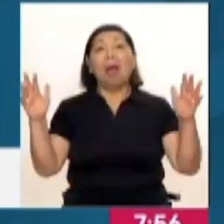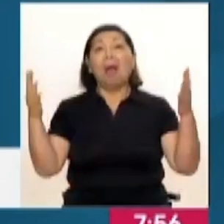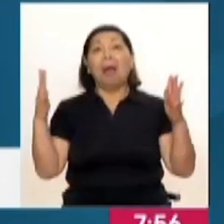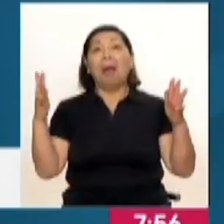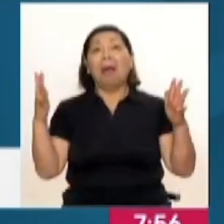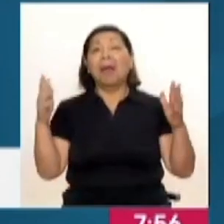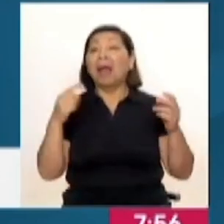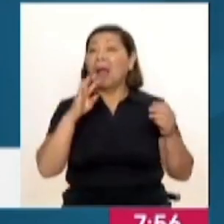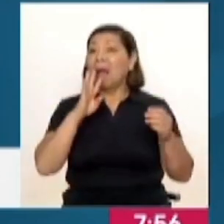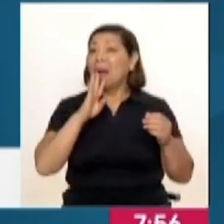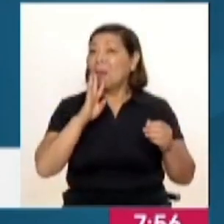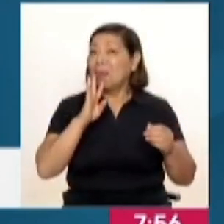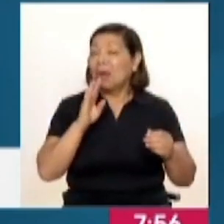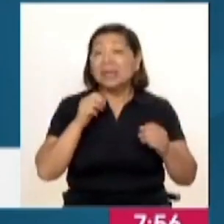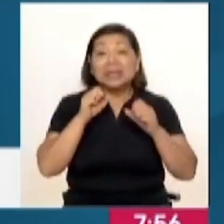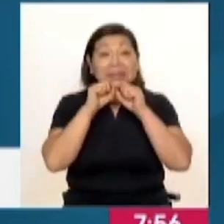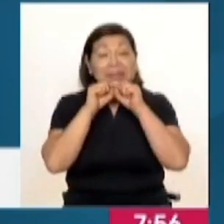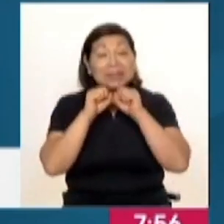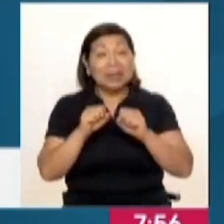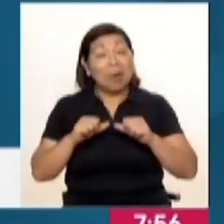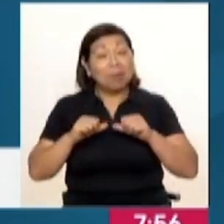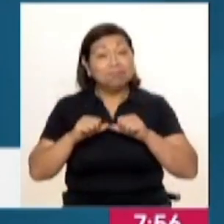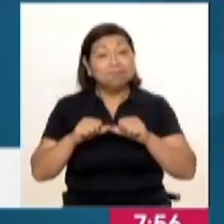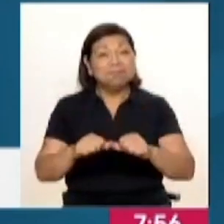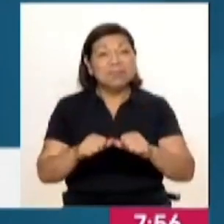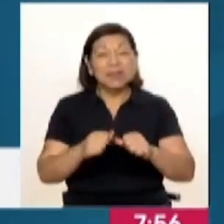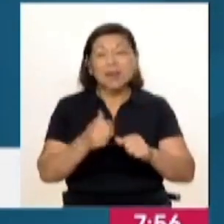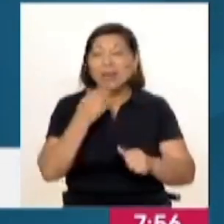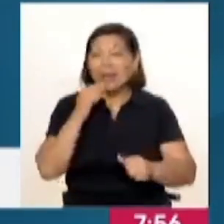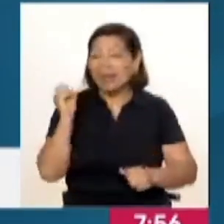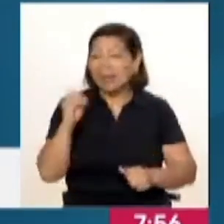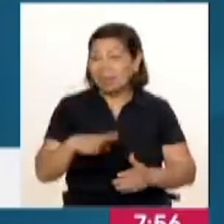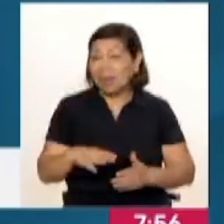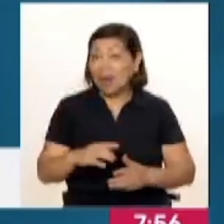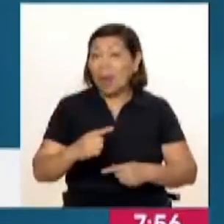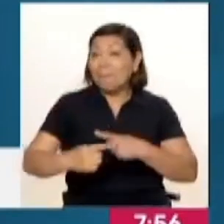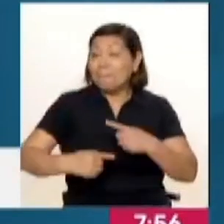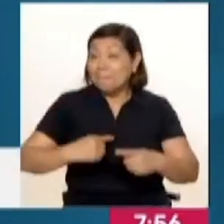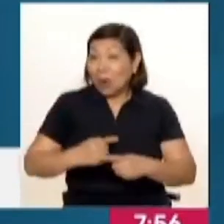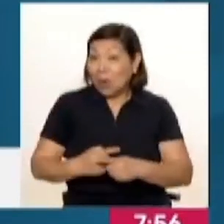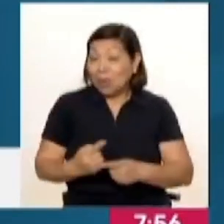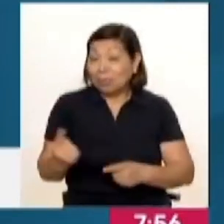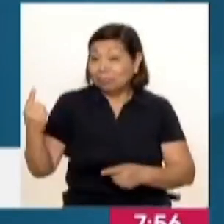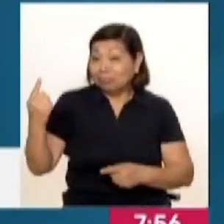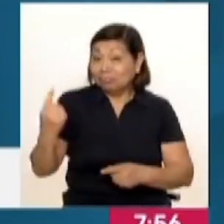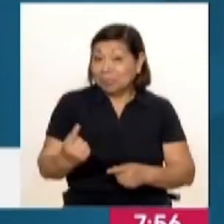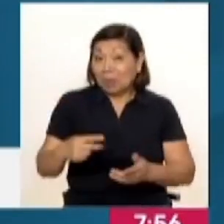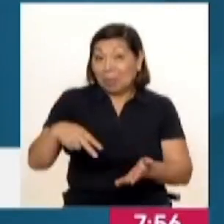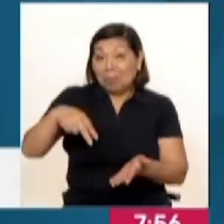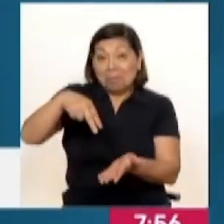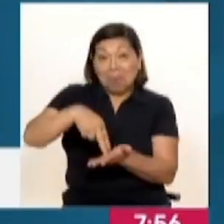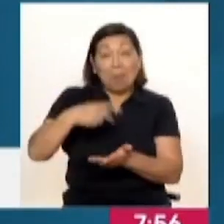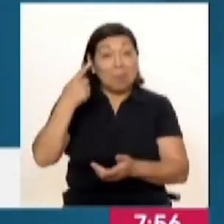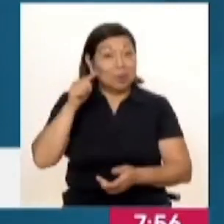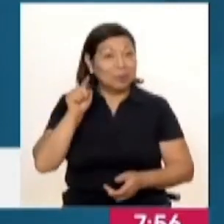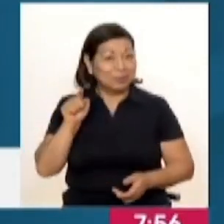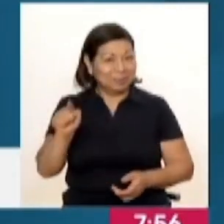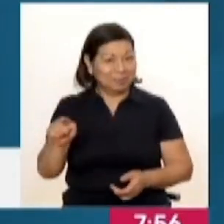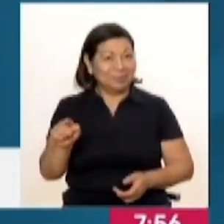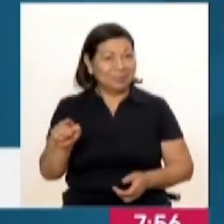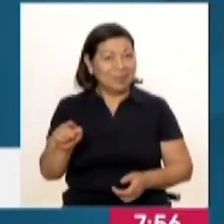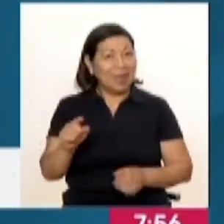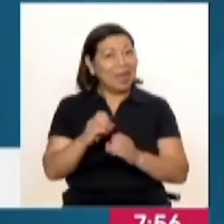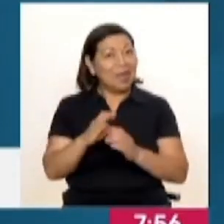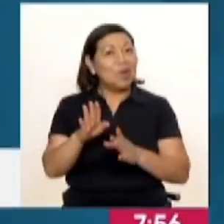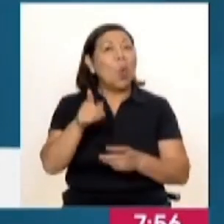con un comentario de la secretaria perpetua quien le dijo la próxima vez que sus cofrades se pongan de pie por usted será